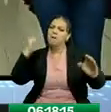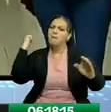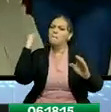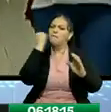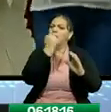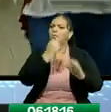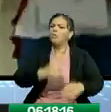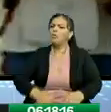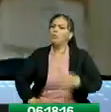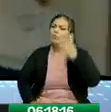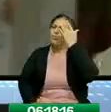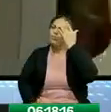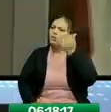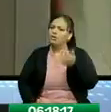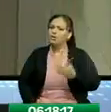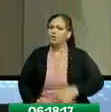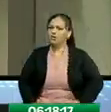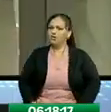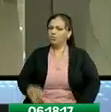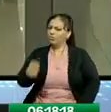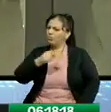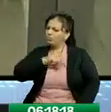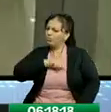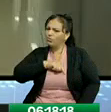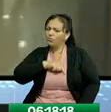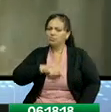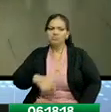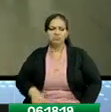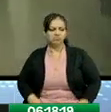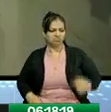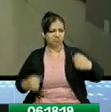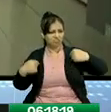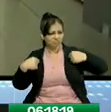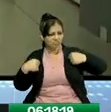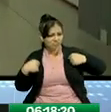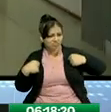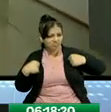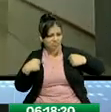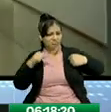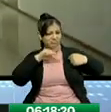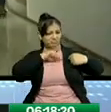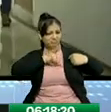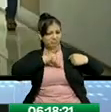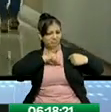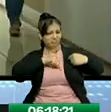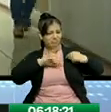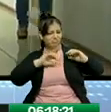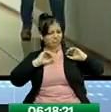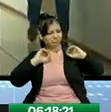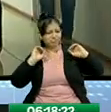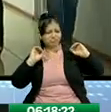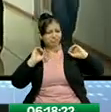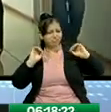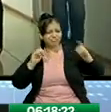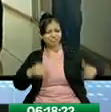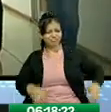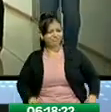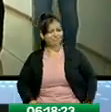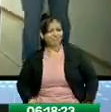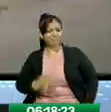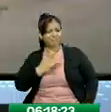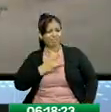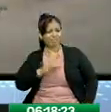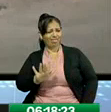lo peor. Es verdad, como tú dices, no se arrepentía. No tenía ni muestra de arrepentimiento. Entonces yo dije, bueno,